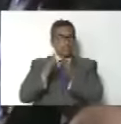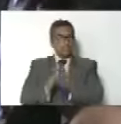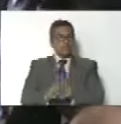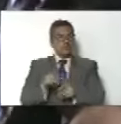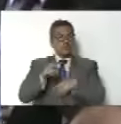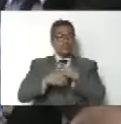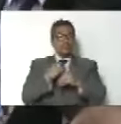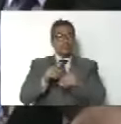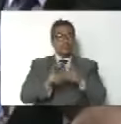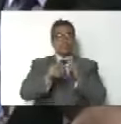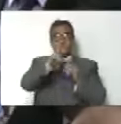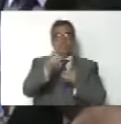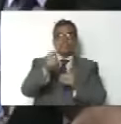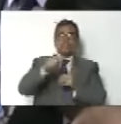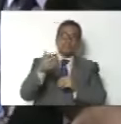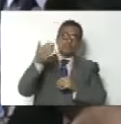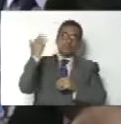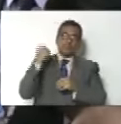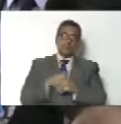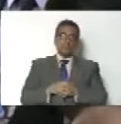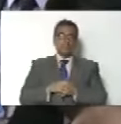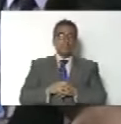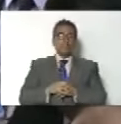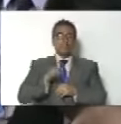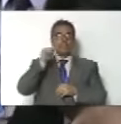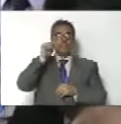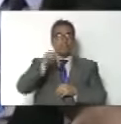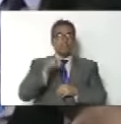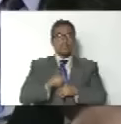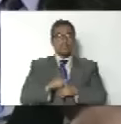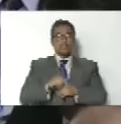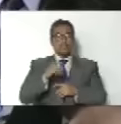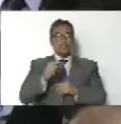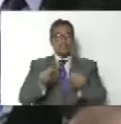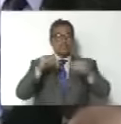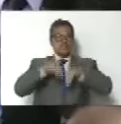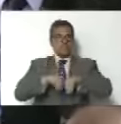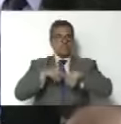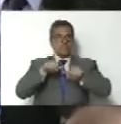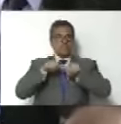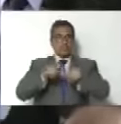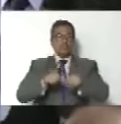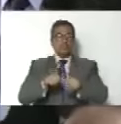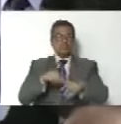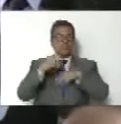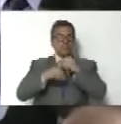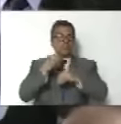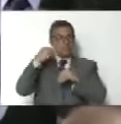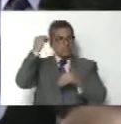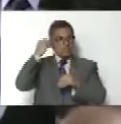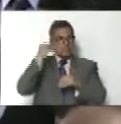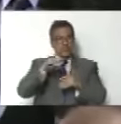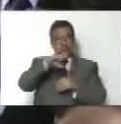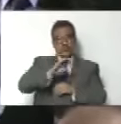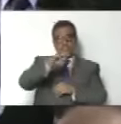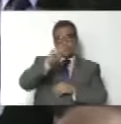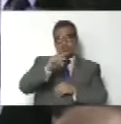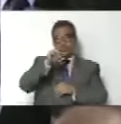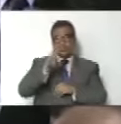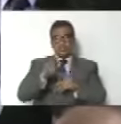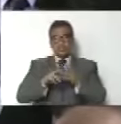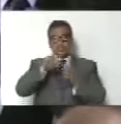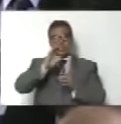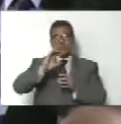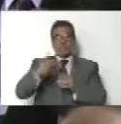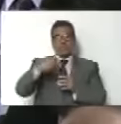convenido hace 3 meses atrás. Y con tal, fijar de acuerdo a lo recomendado por la CTV, la